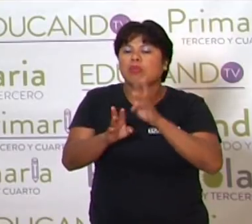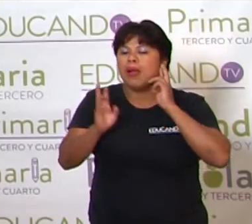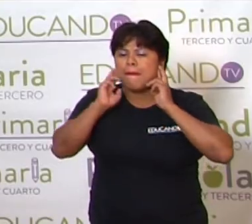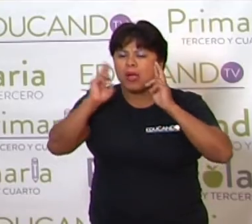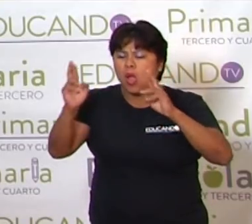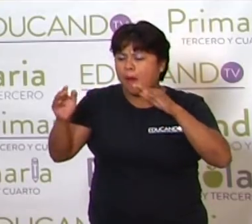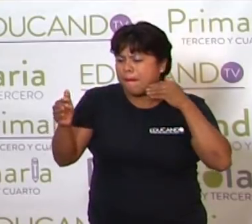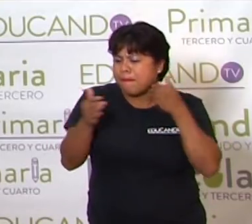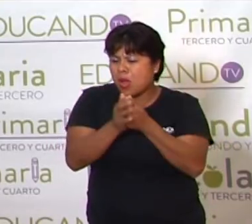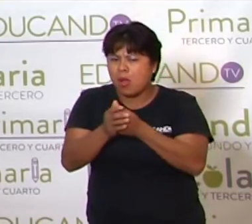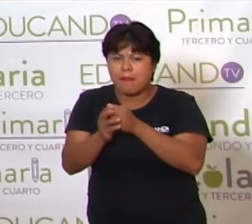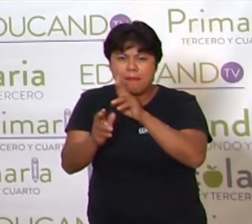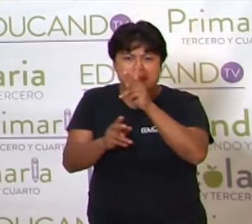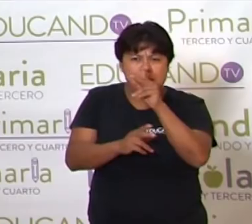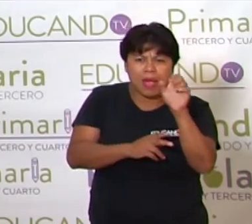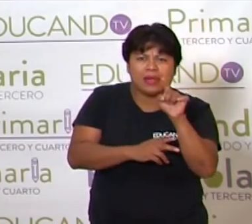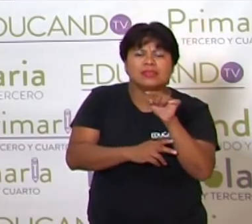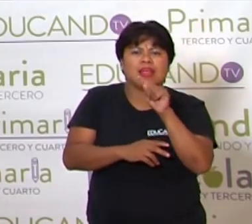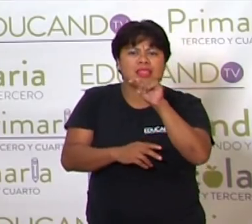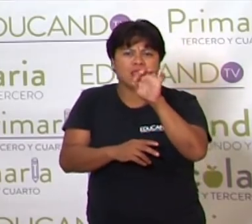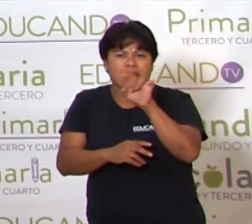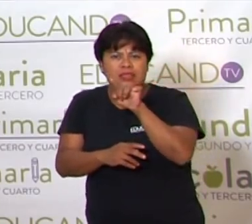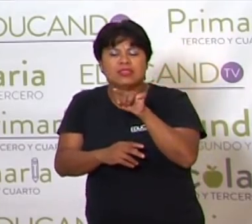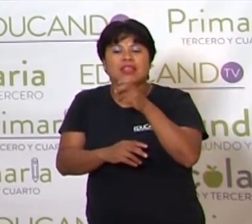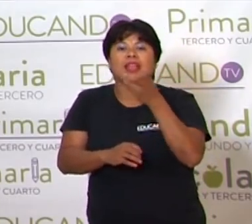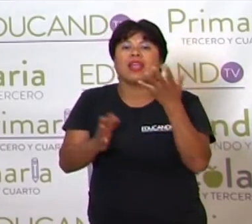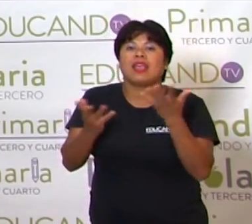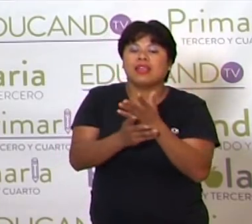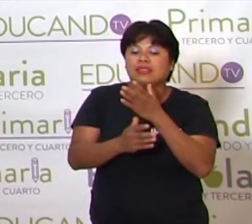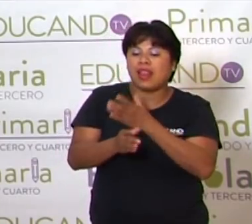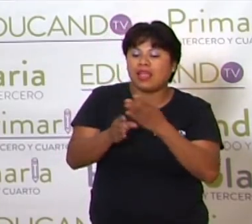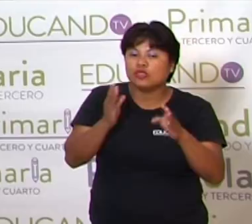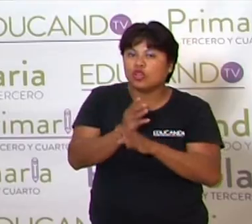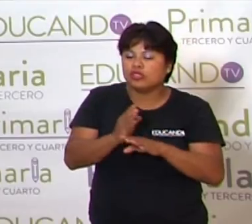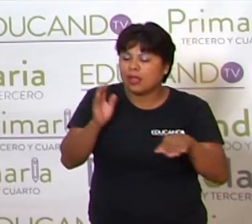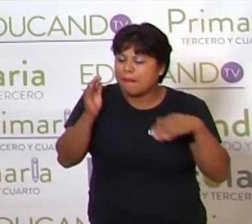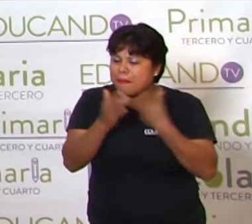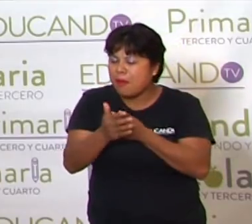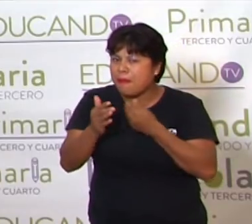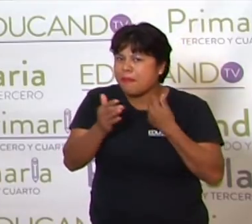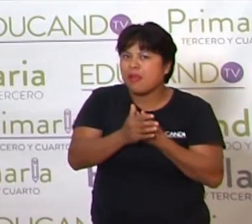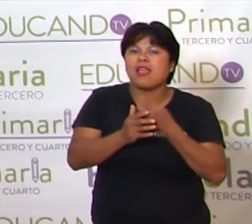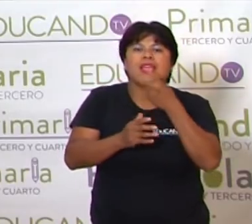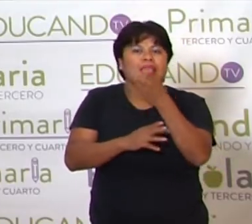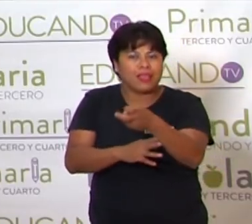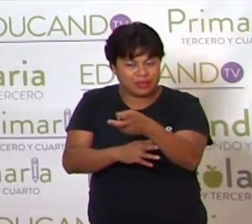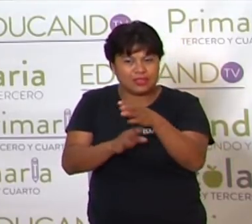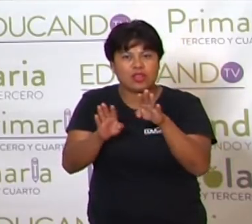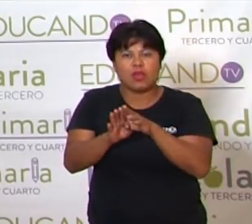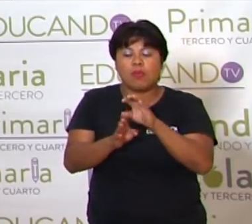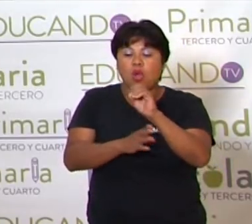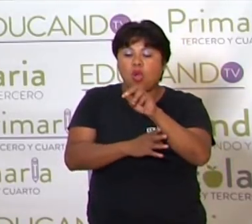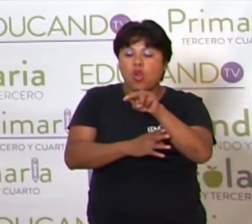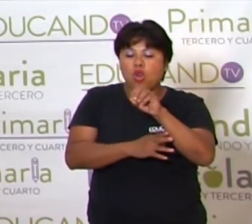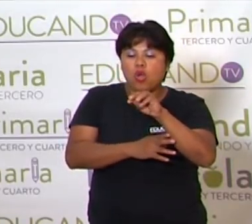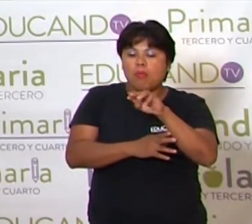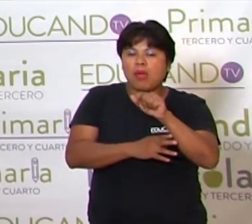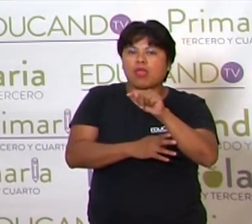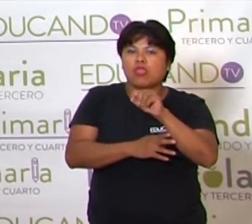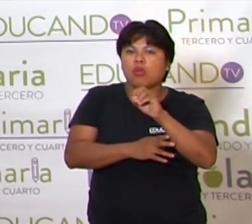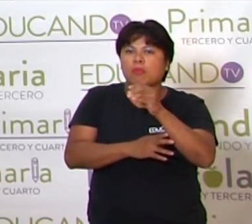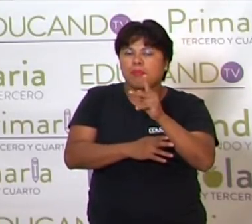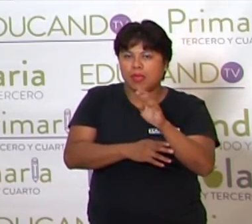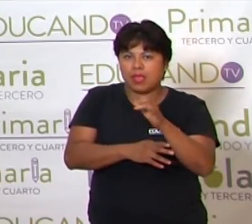sonidos, ¿verdad? Que hacen las cosas. Entonces, ese tipo de onomatopeyas están